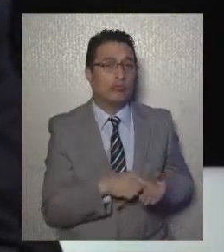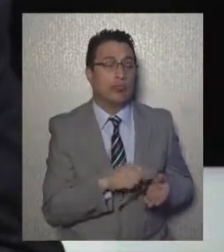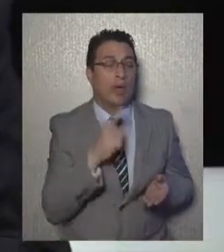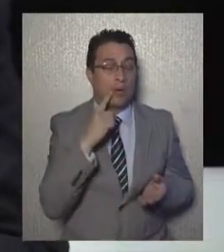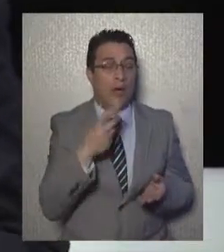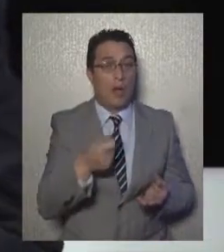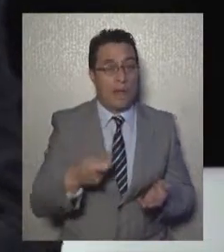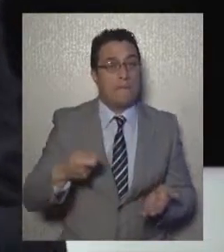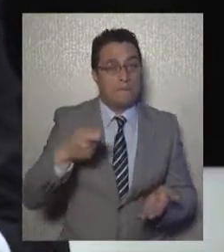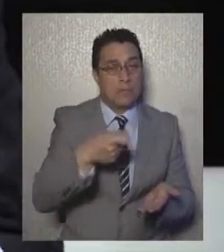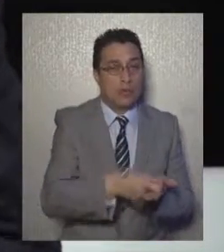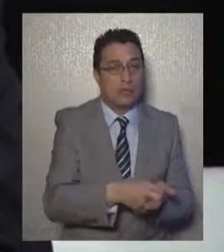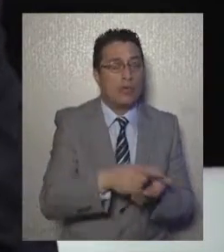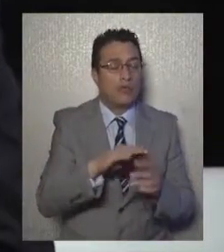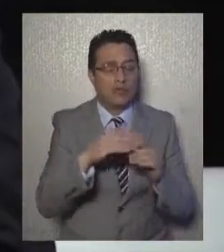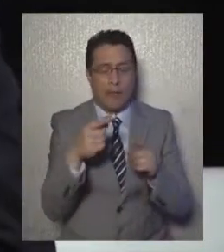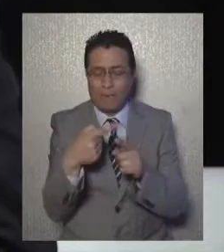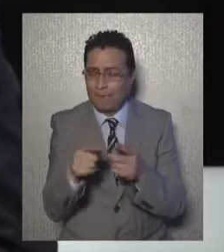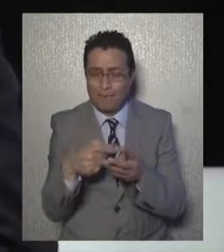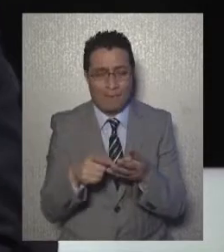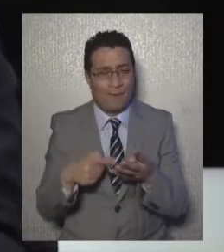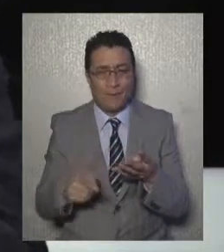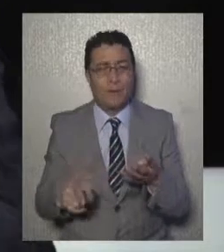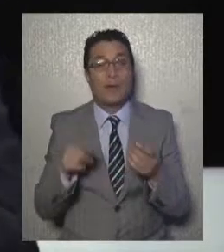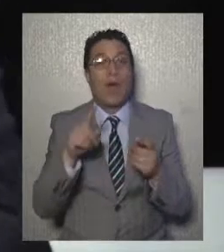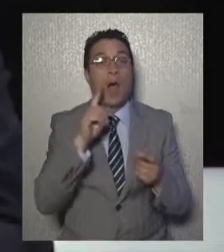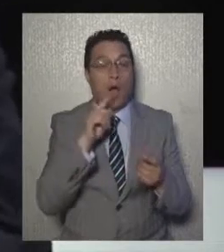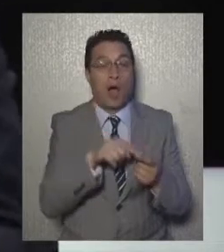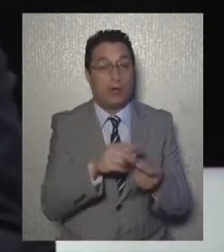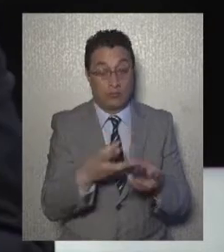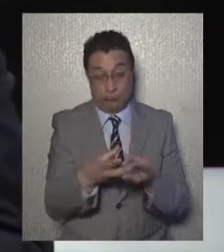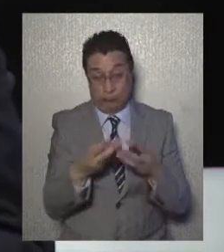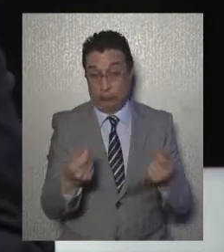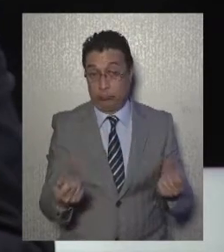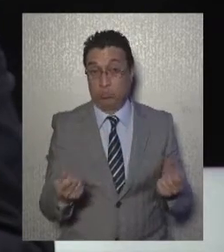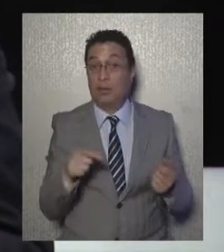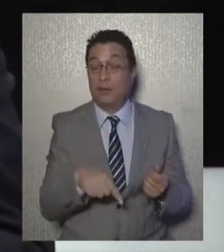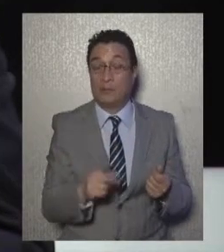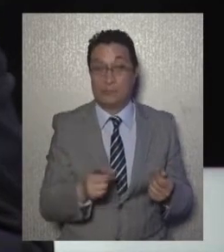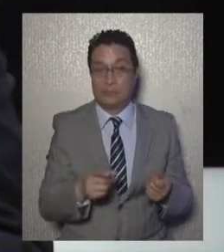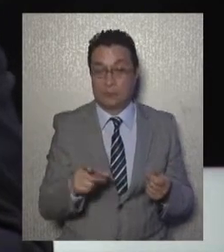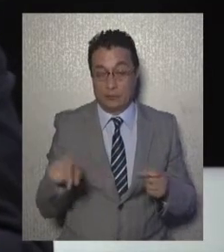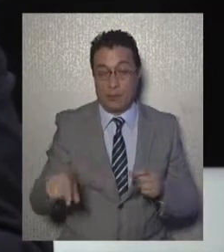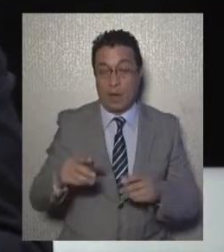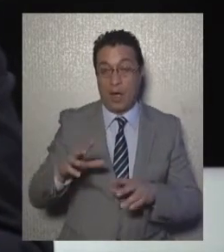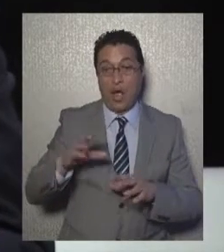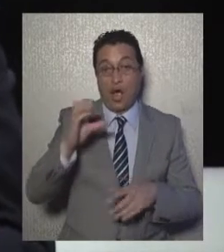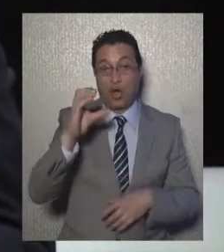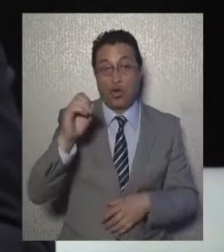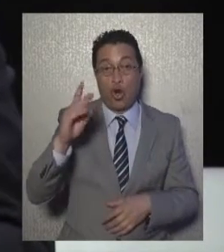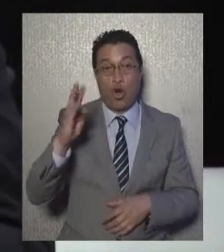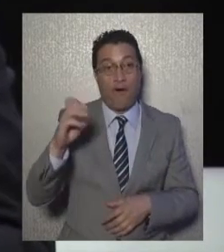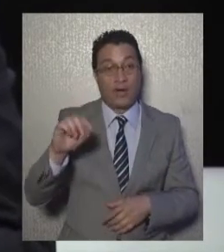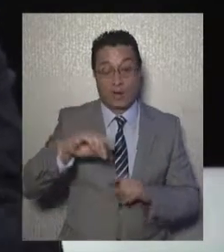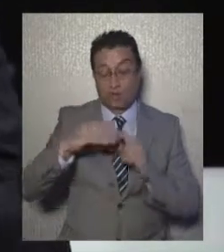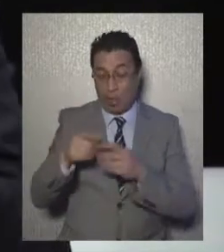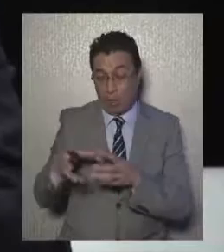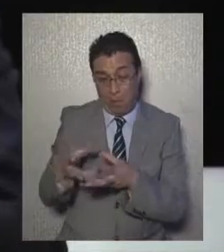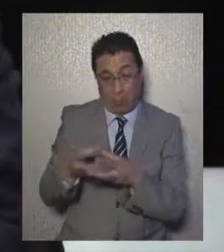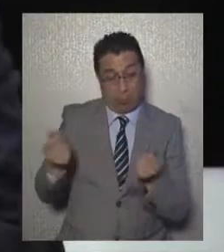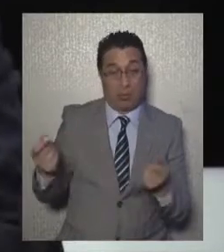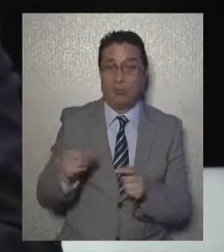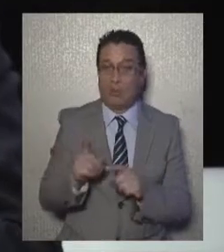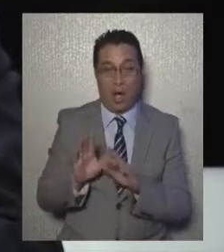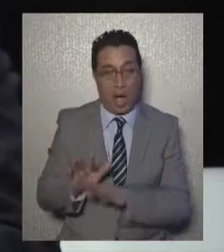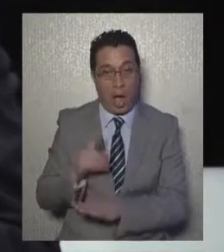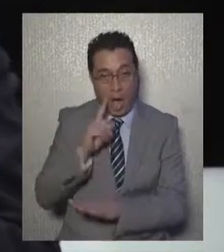revisión, estudiándose, etcétera, etcétera, está ahí, no desaparecen los yacimientos. Y por lo tanto, podemos ser